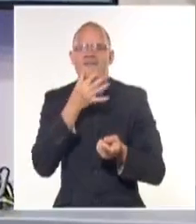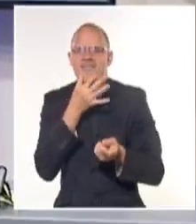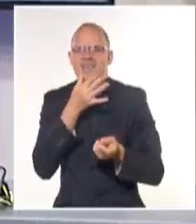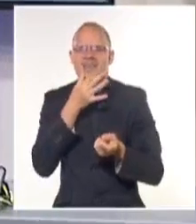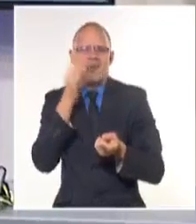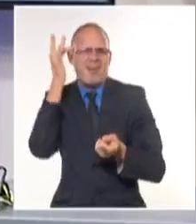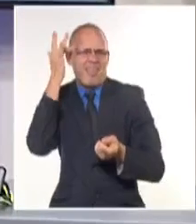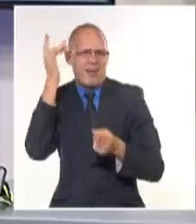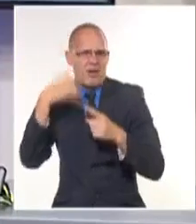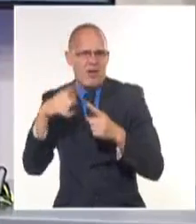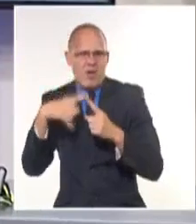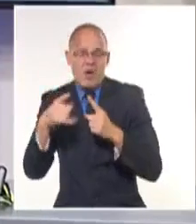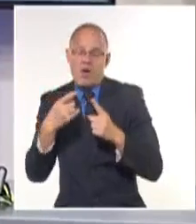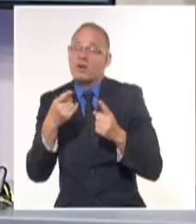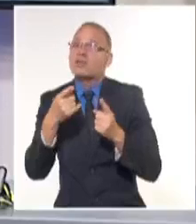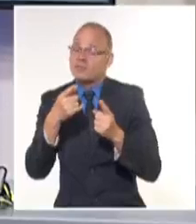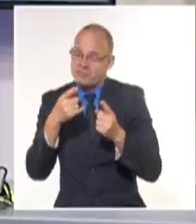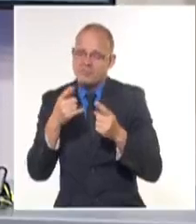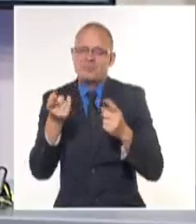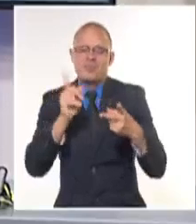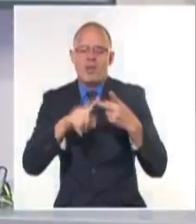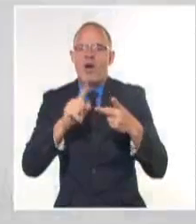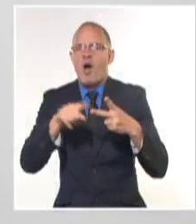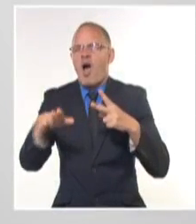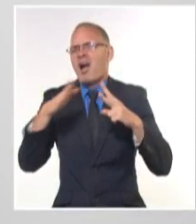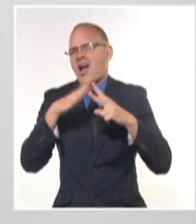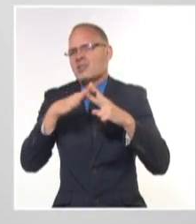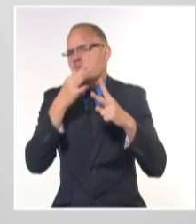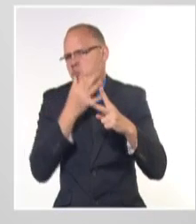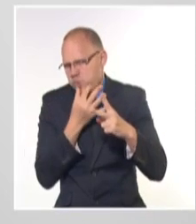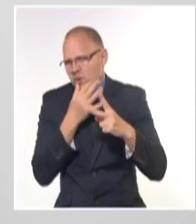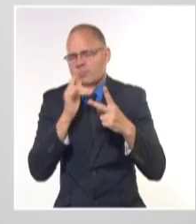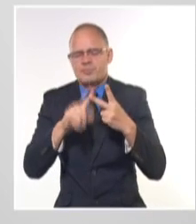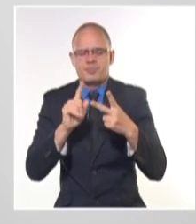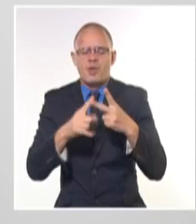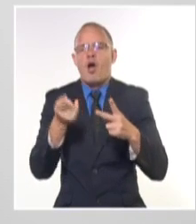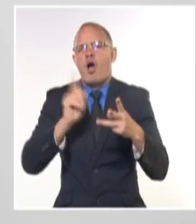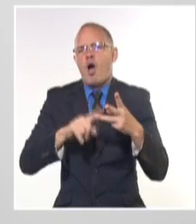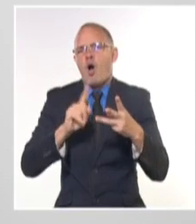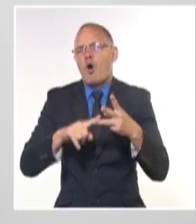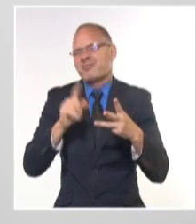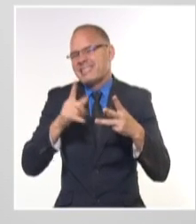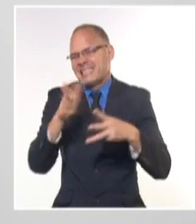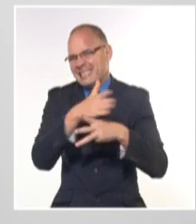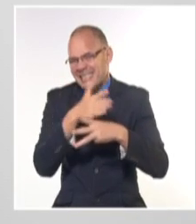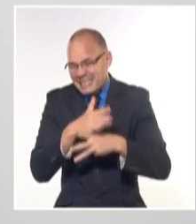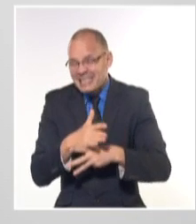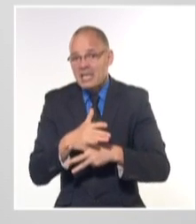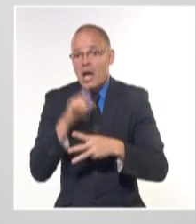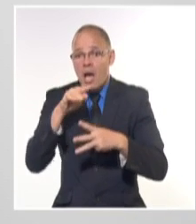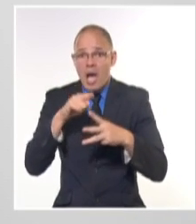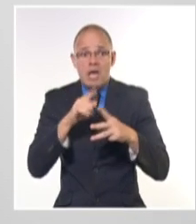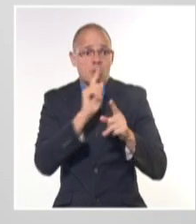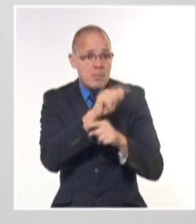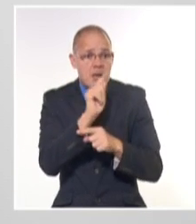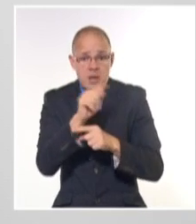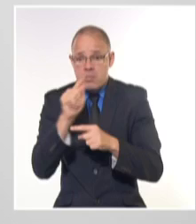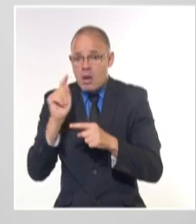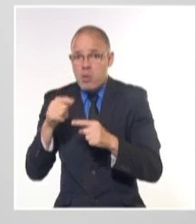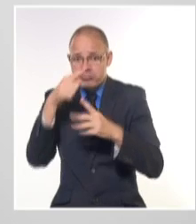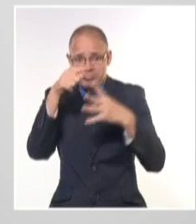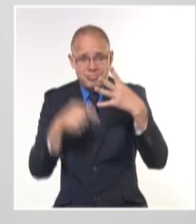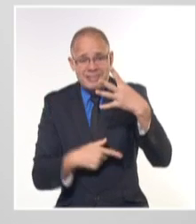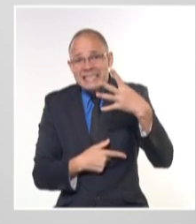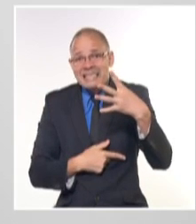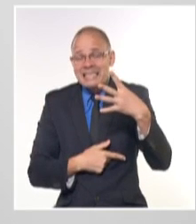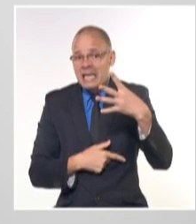seguridad social, los hogares de ancianos, las casas de abuelos, los centros psicopedagógicos, los centros de acogida. Yo me voy a adelantar y ustedes me permiten. En